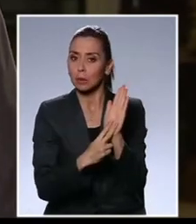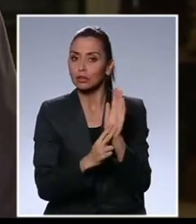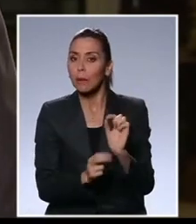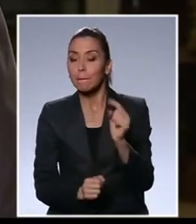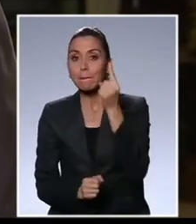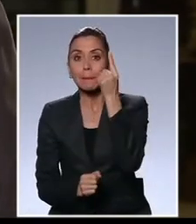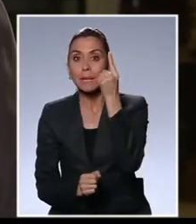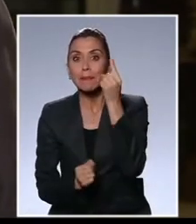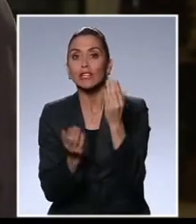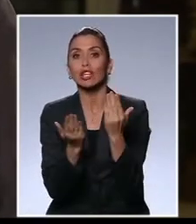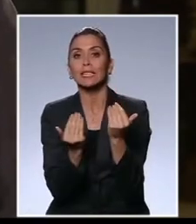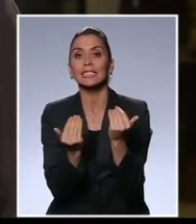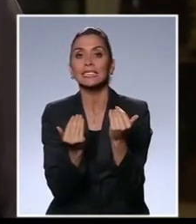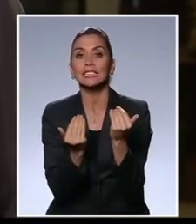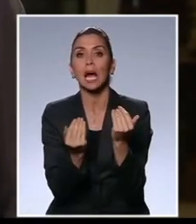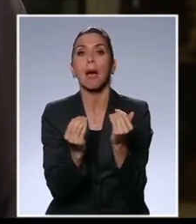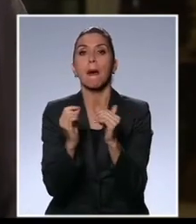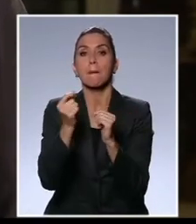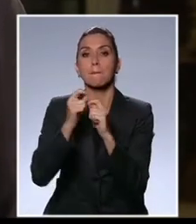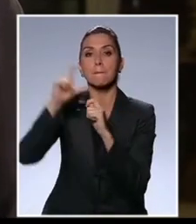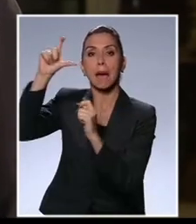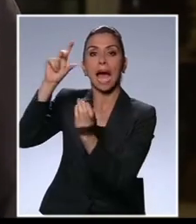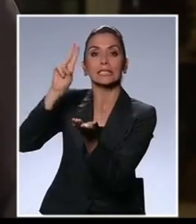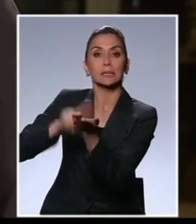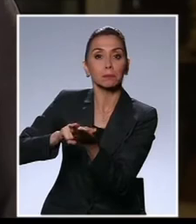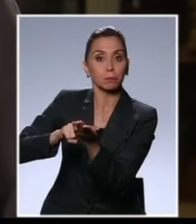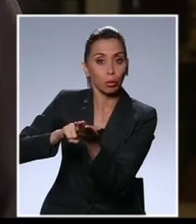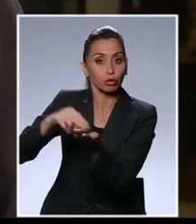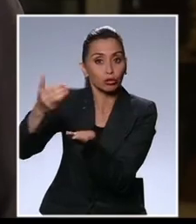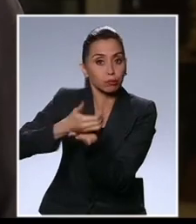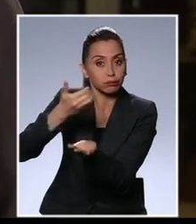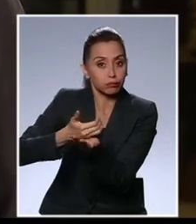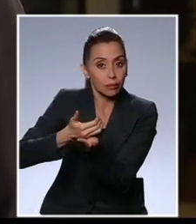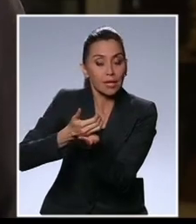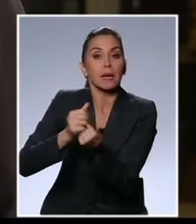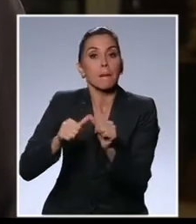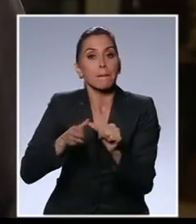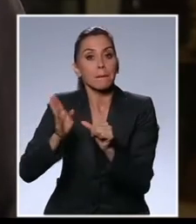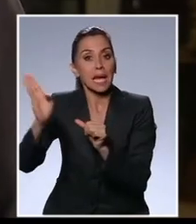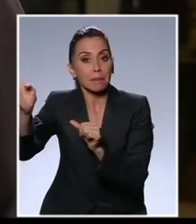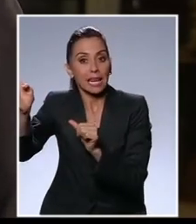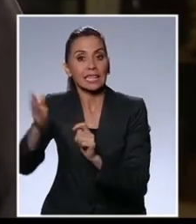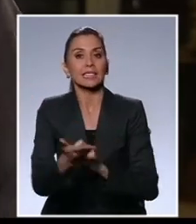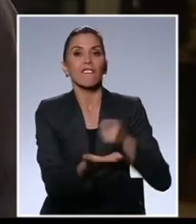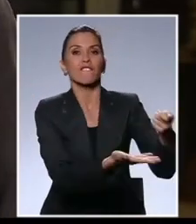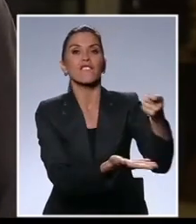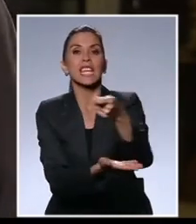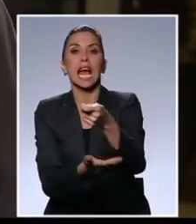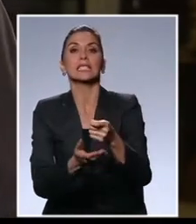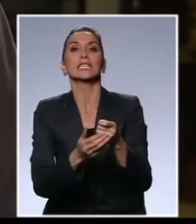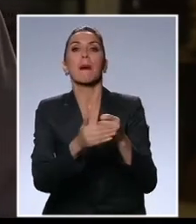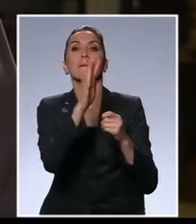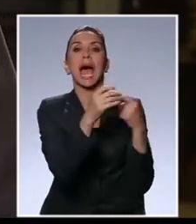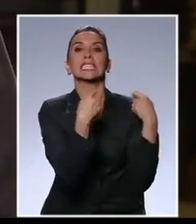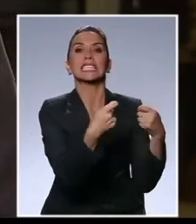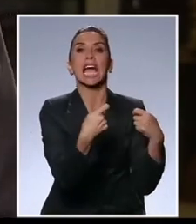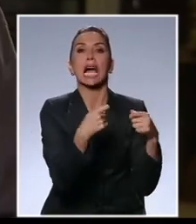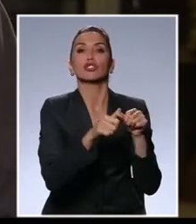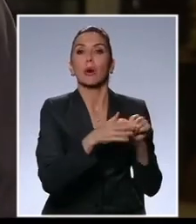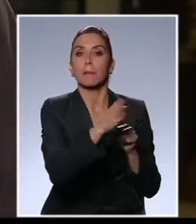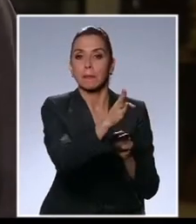necesitamos aumentar la carga tributaria para financiar con ingresos permanentes mayores gastos permanentes